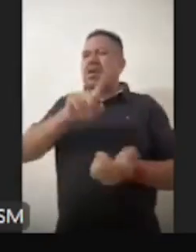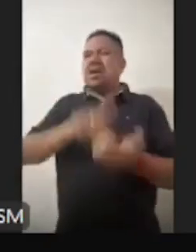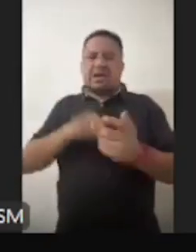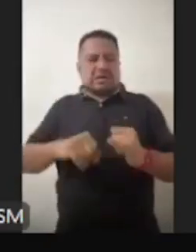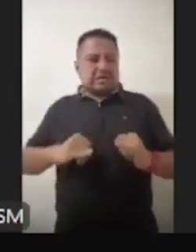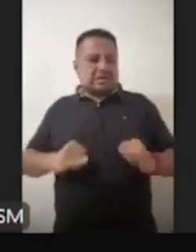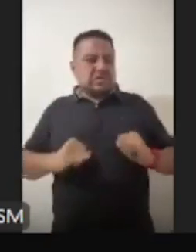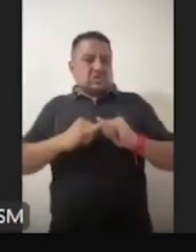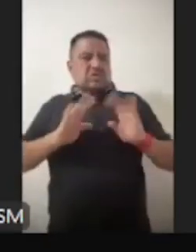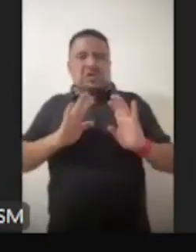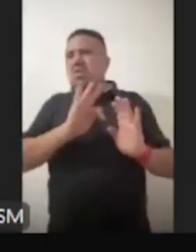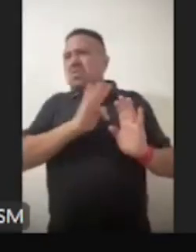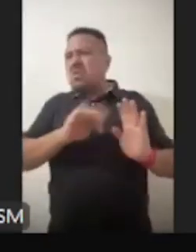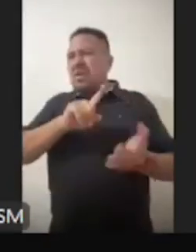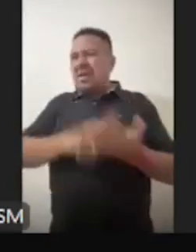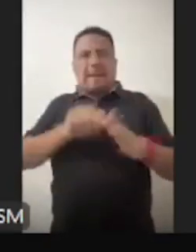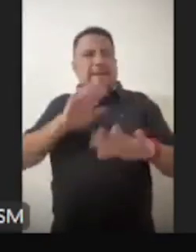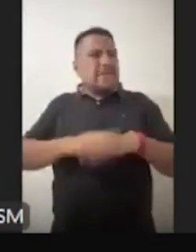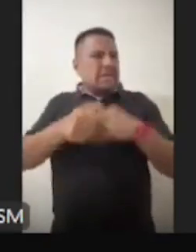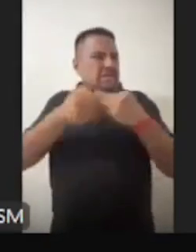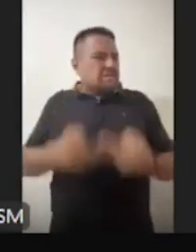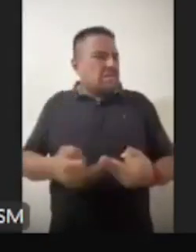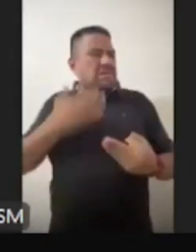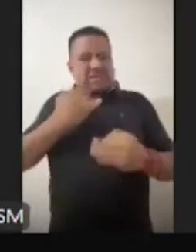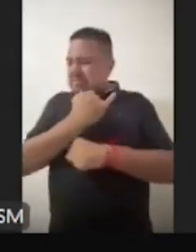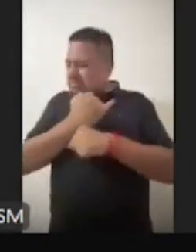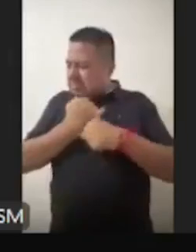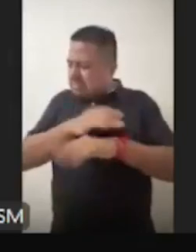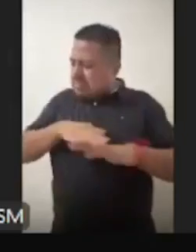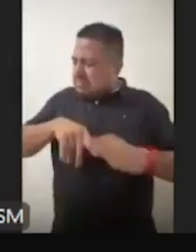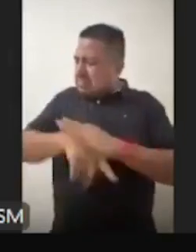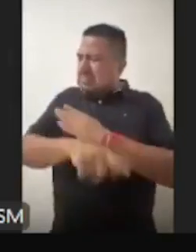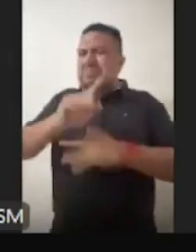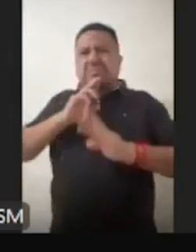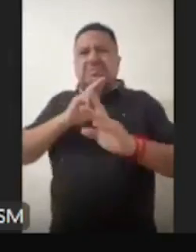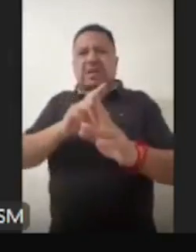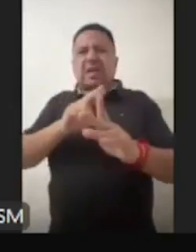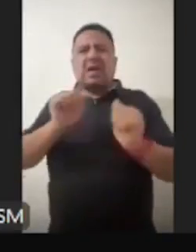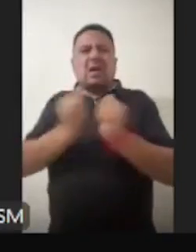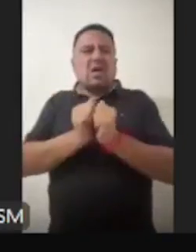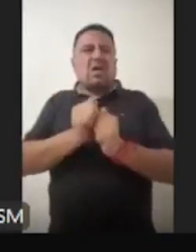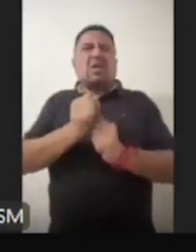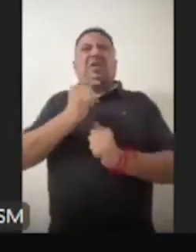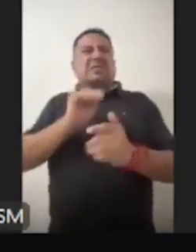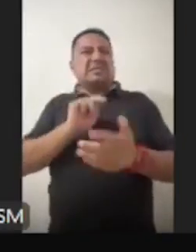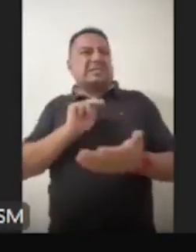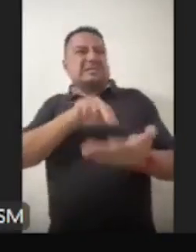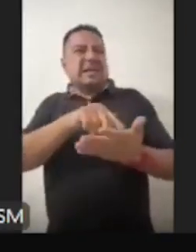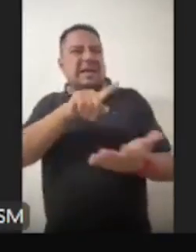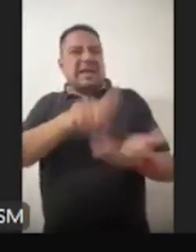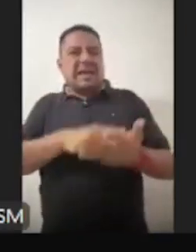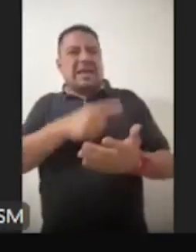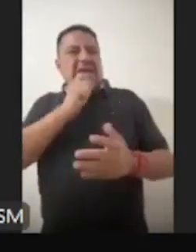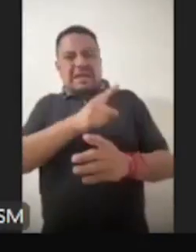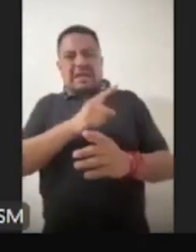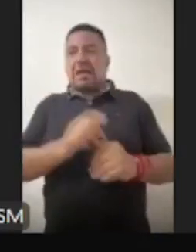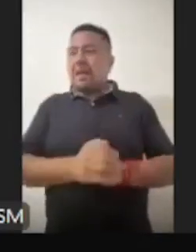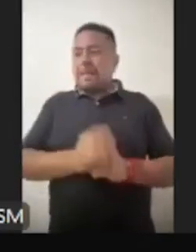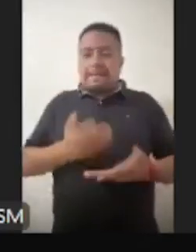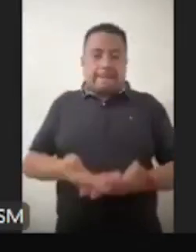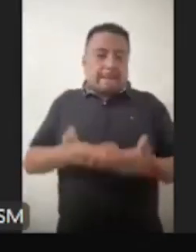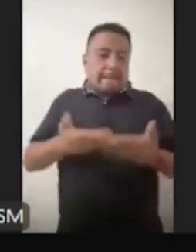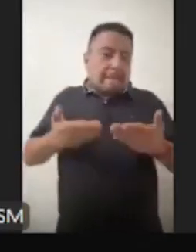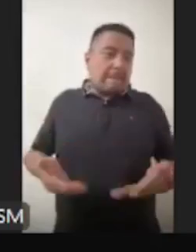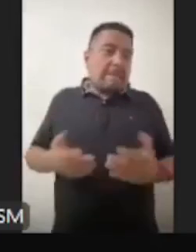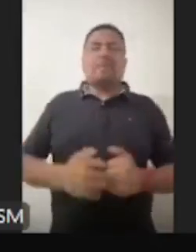resolutor tener una base sólida de hechos que analizar y eventualmente emitir el pronunciamiento que en derecho corresponda. Ahora bien, resulta de